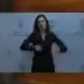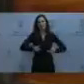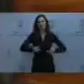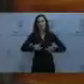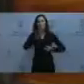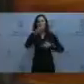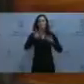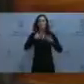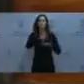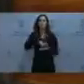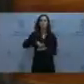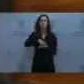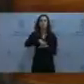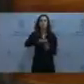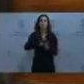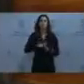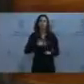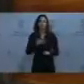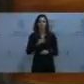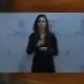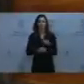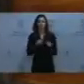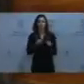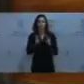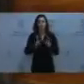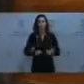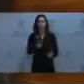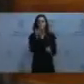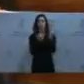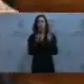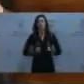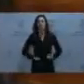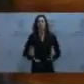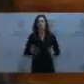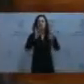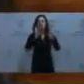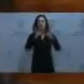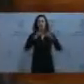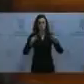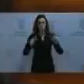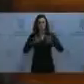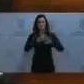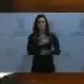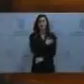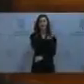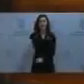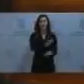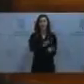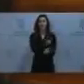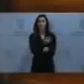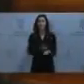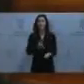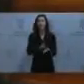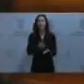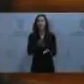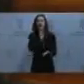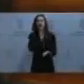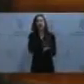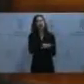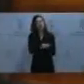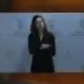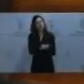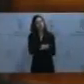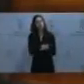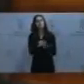infraestructuras necesarias para poder llevar a cabo el desarrollo económico de Asturias. Por lo tanto, los avales y los préstamos a los que hace referencia